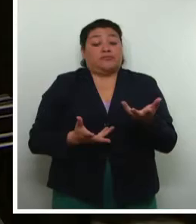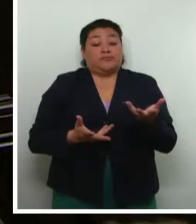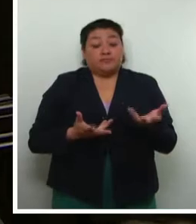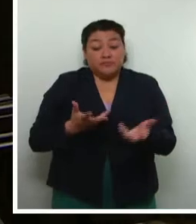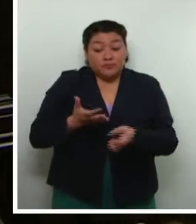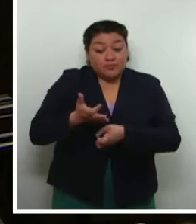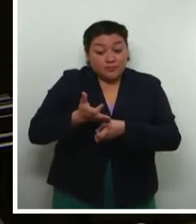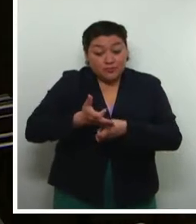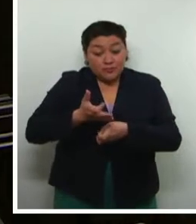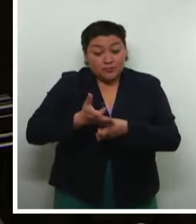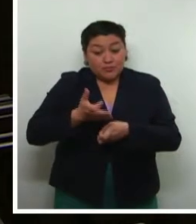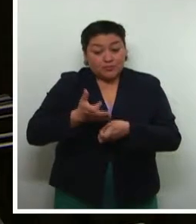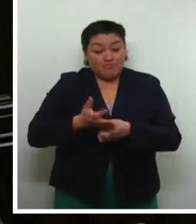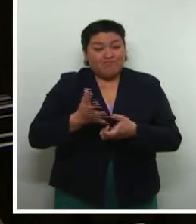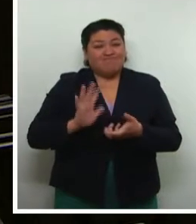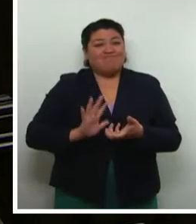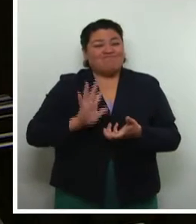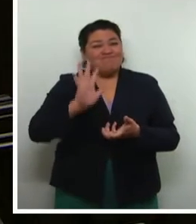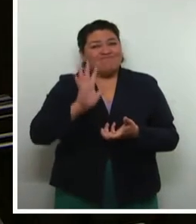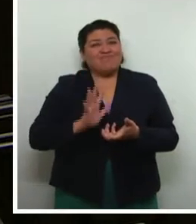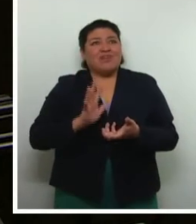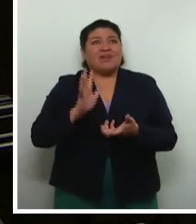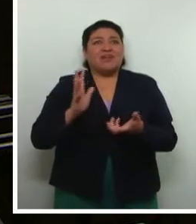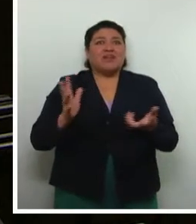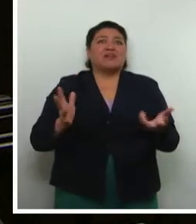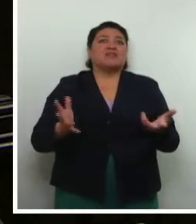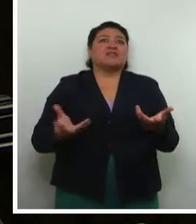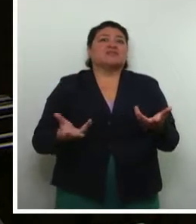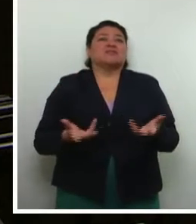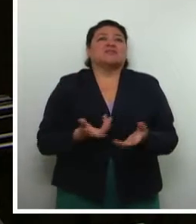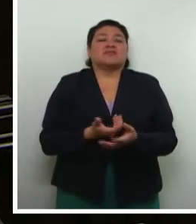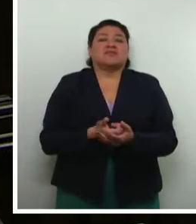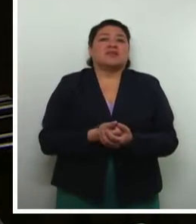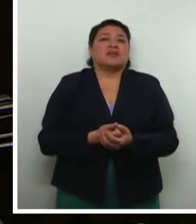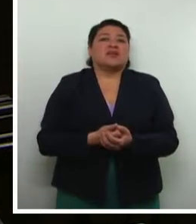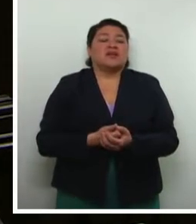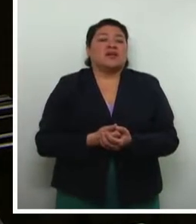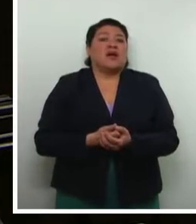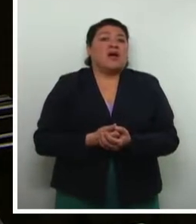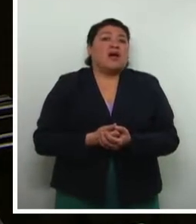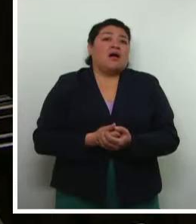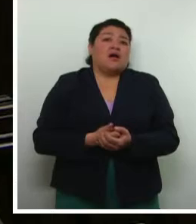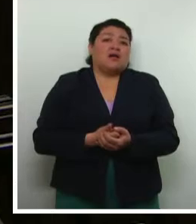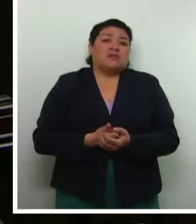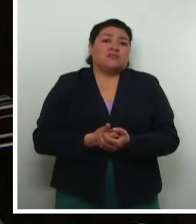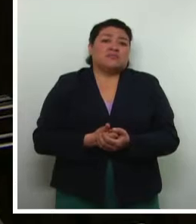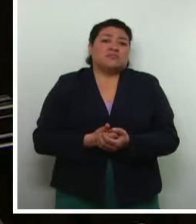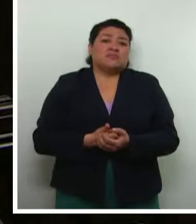en una posibilidad de